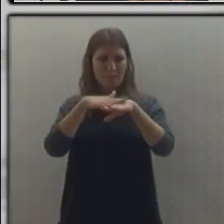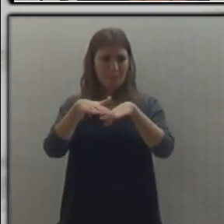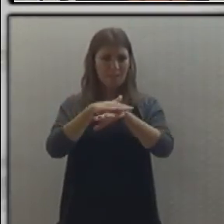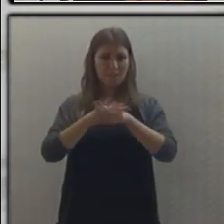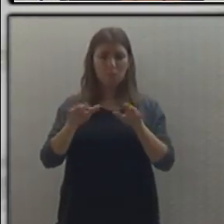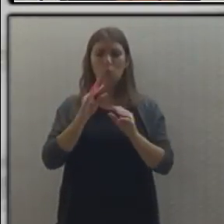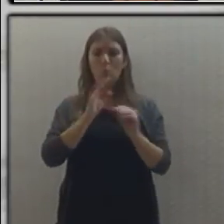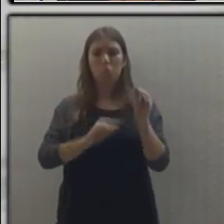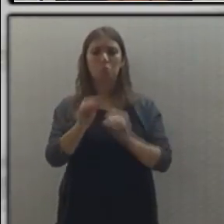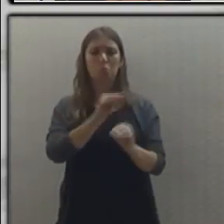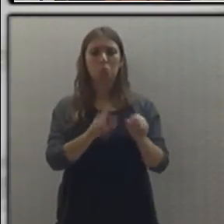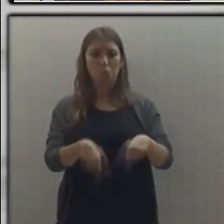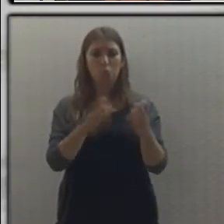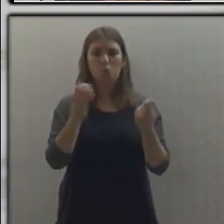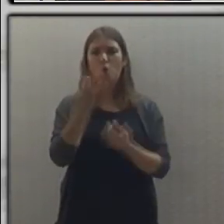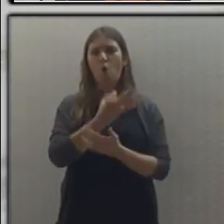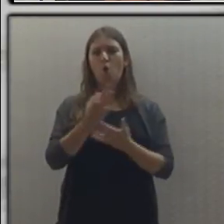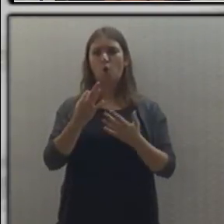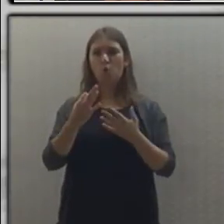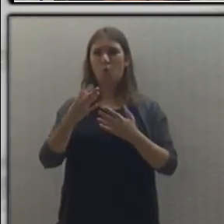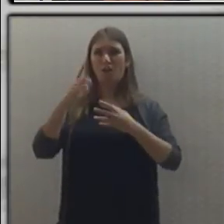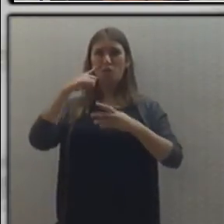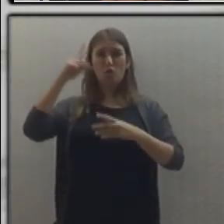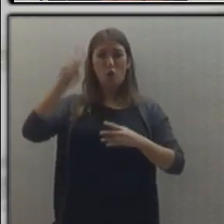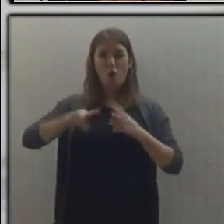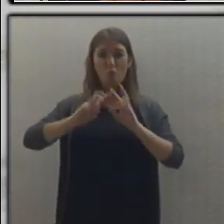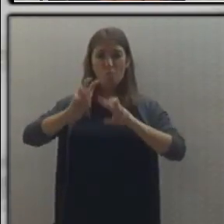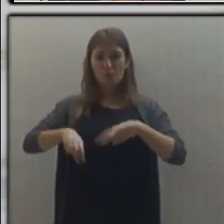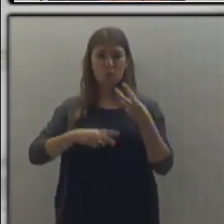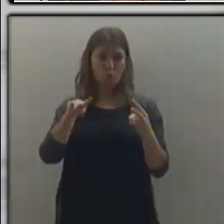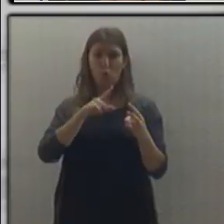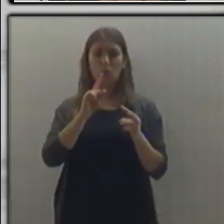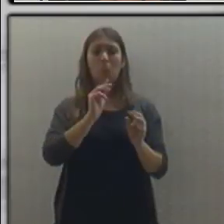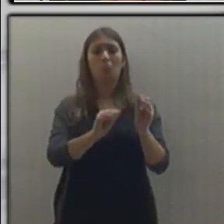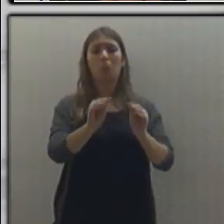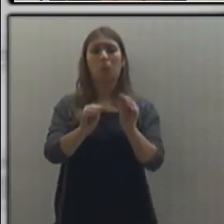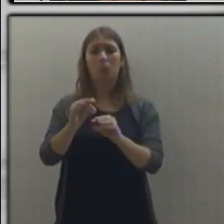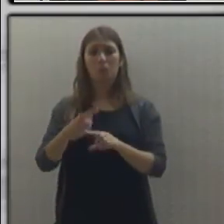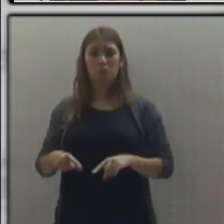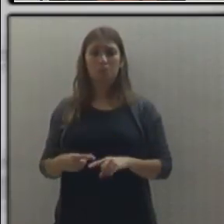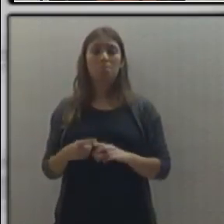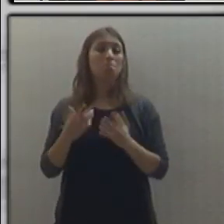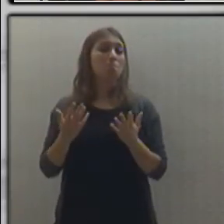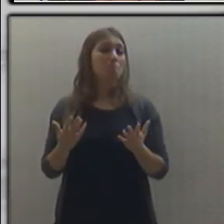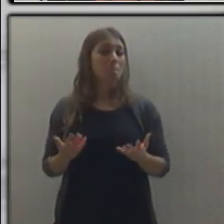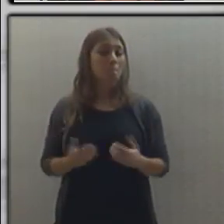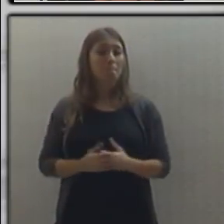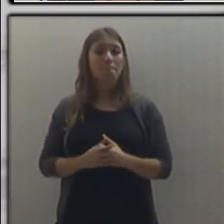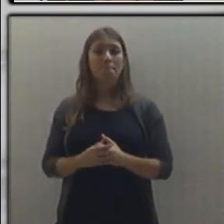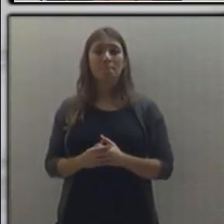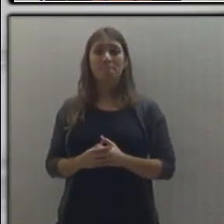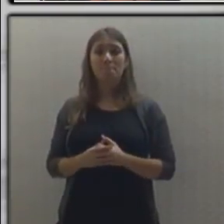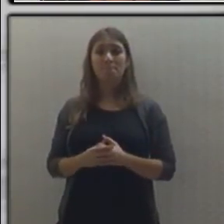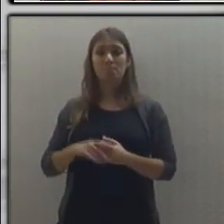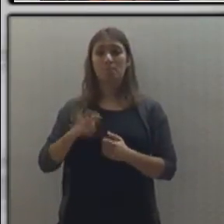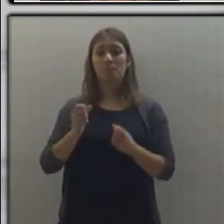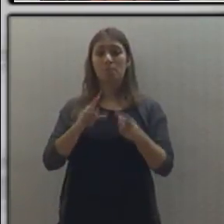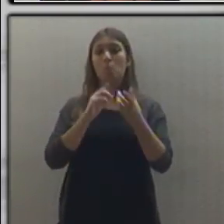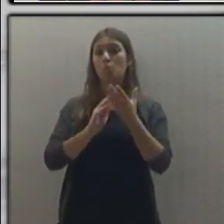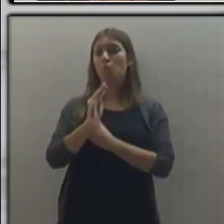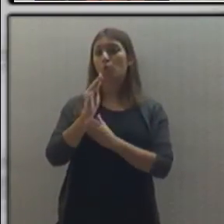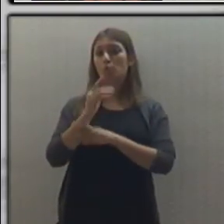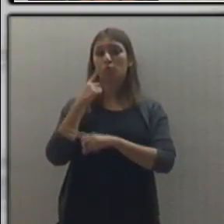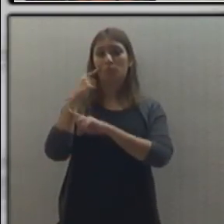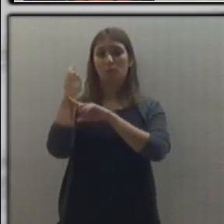de reparaciones, obras no estructurales y la suministración de productos de